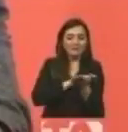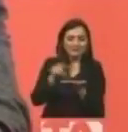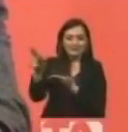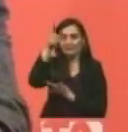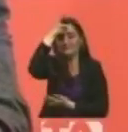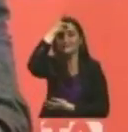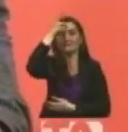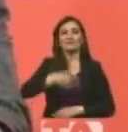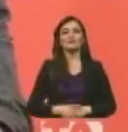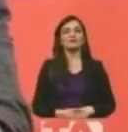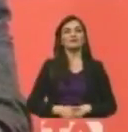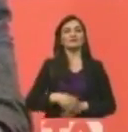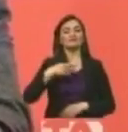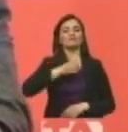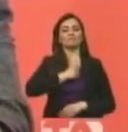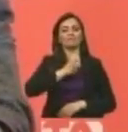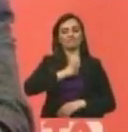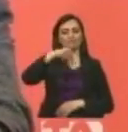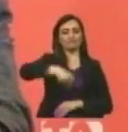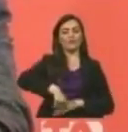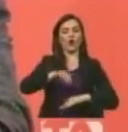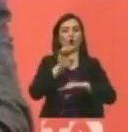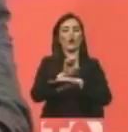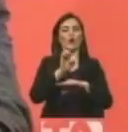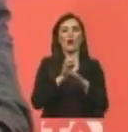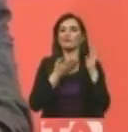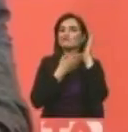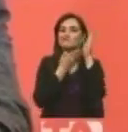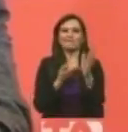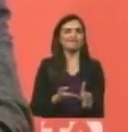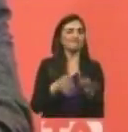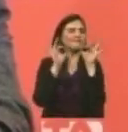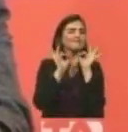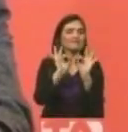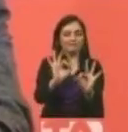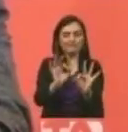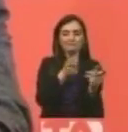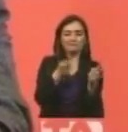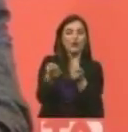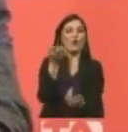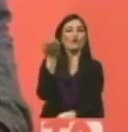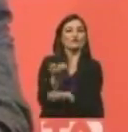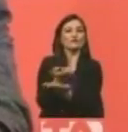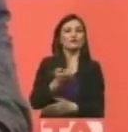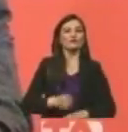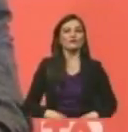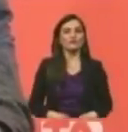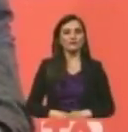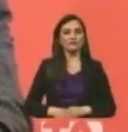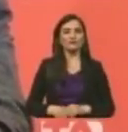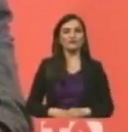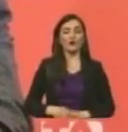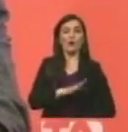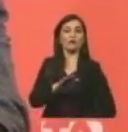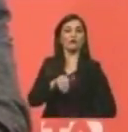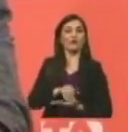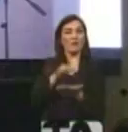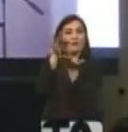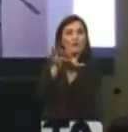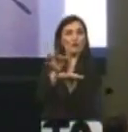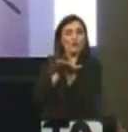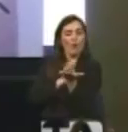Hoy, mi país, el Ecuador, es un buen ejemplo de buen manejo económico, con rigidez